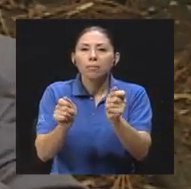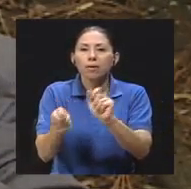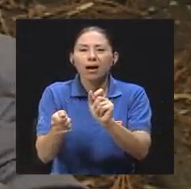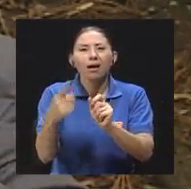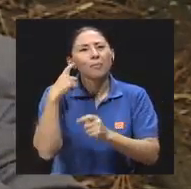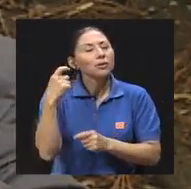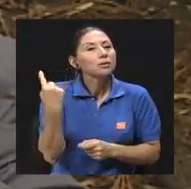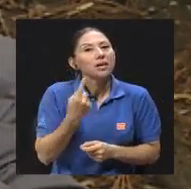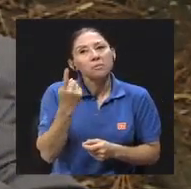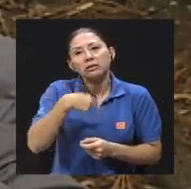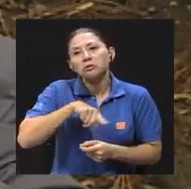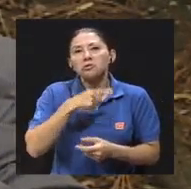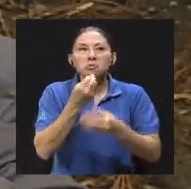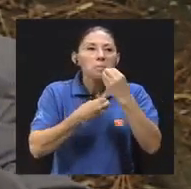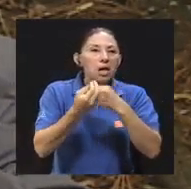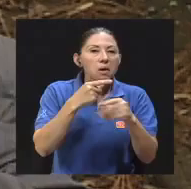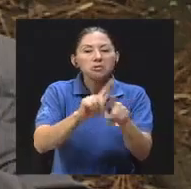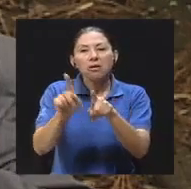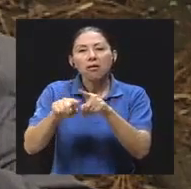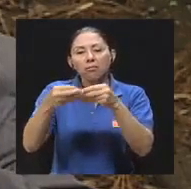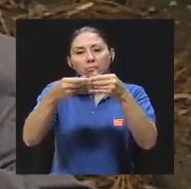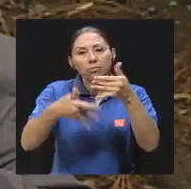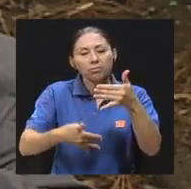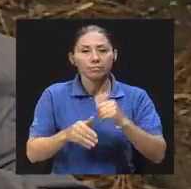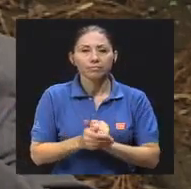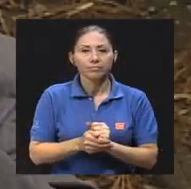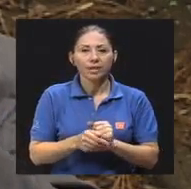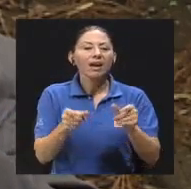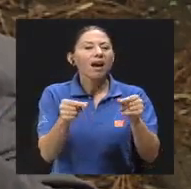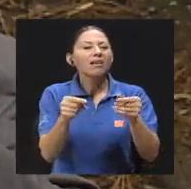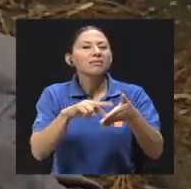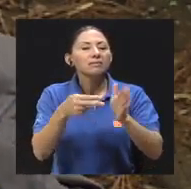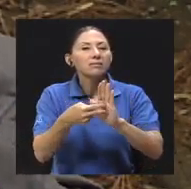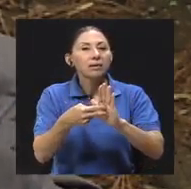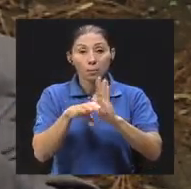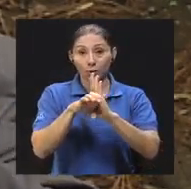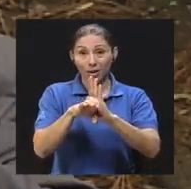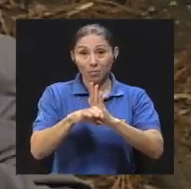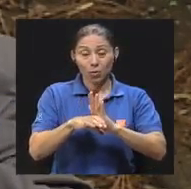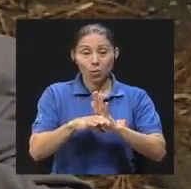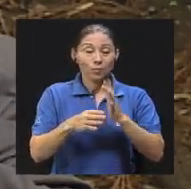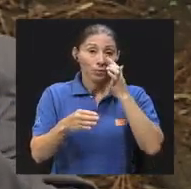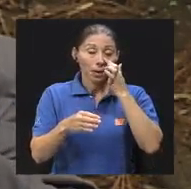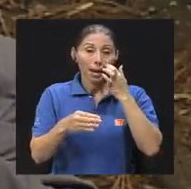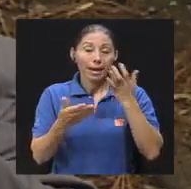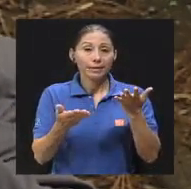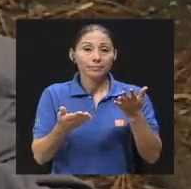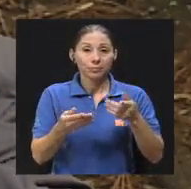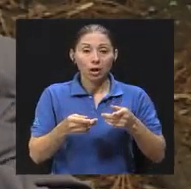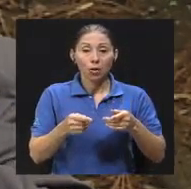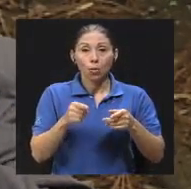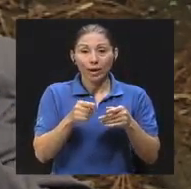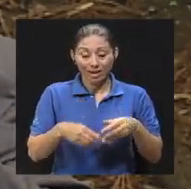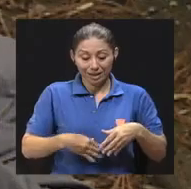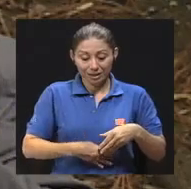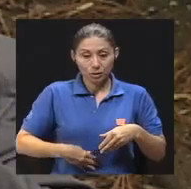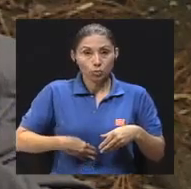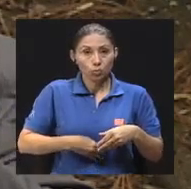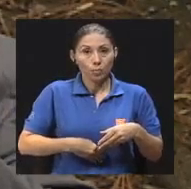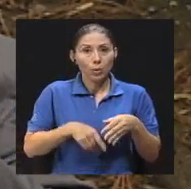irritación por lo que comemos y cómo comemos, etc. El cáncer es cuando una célula dentro de nuestro estómago o de la cámara